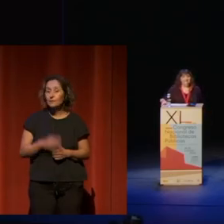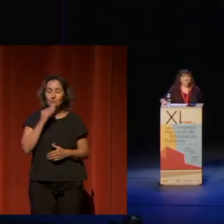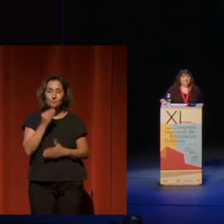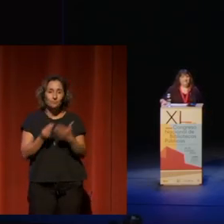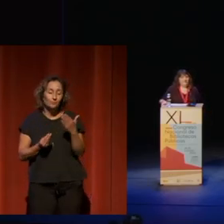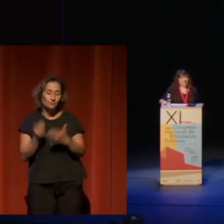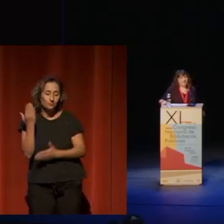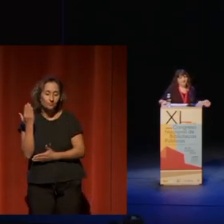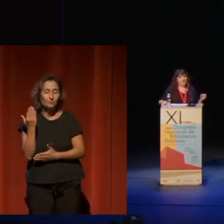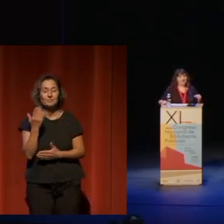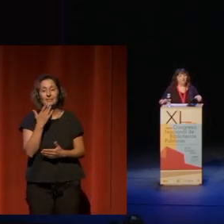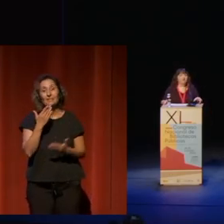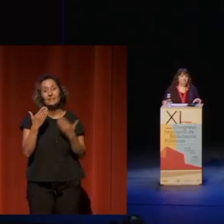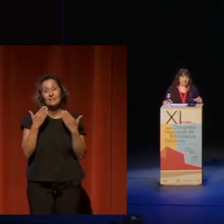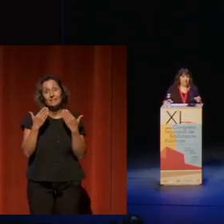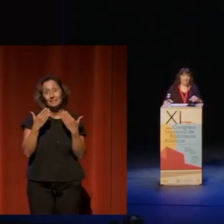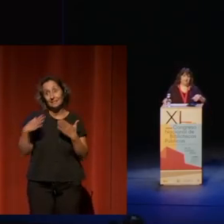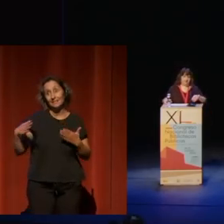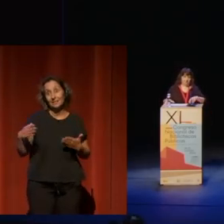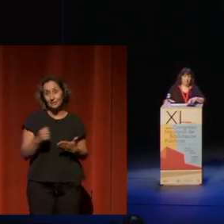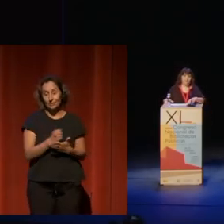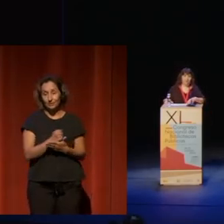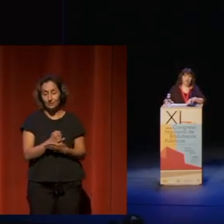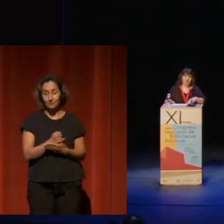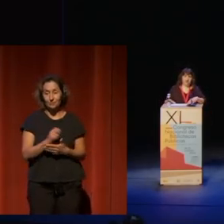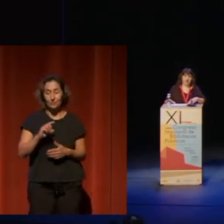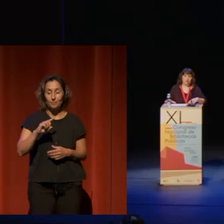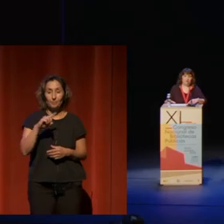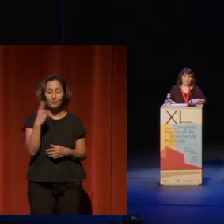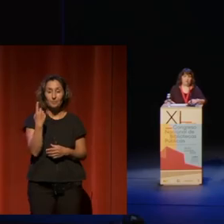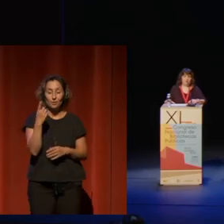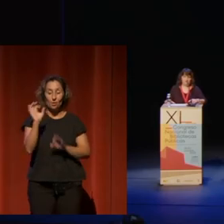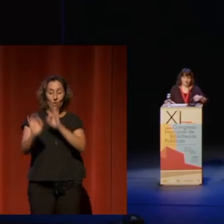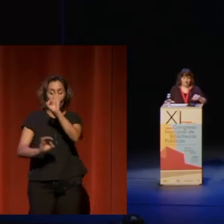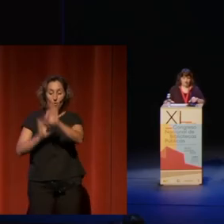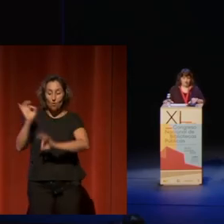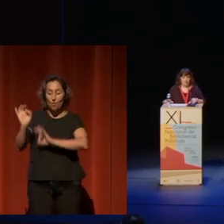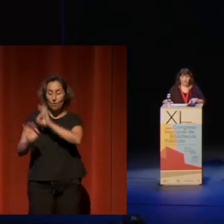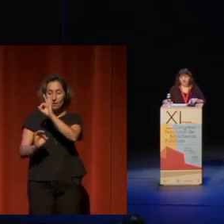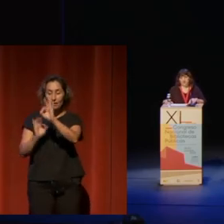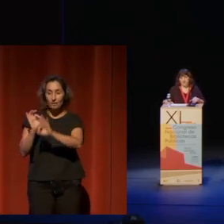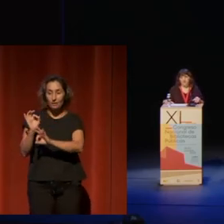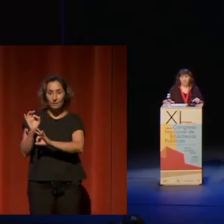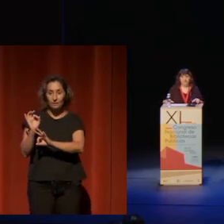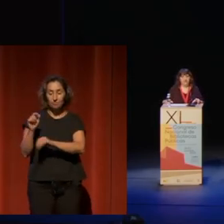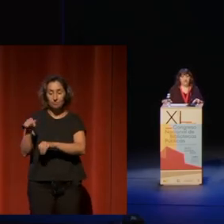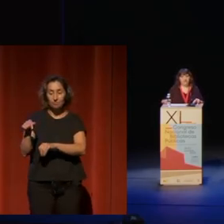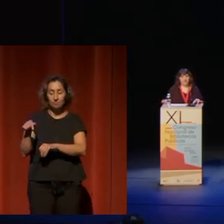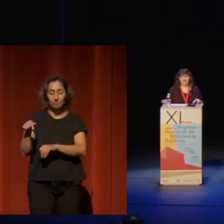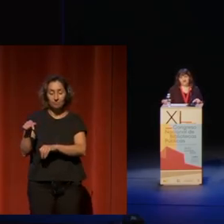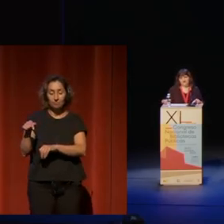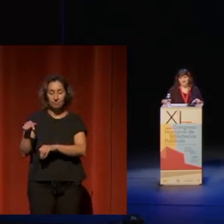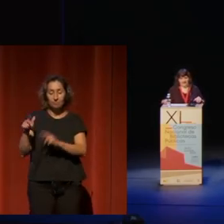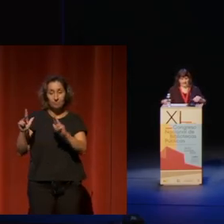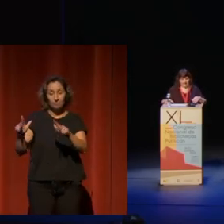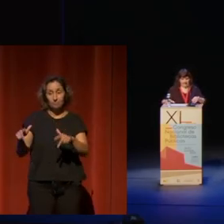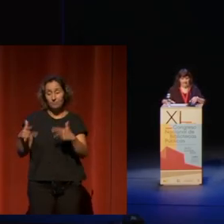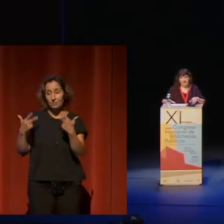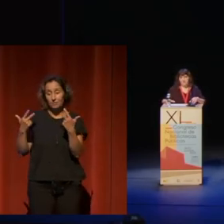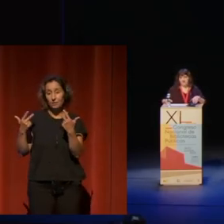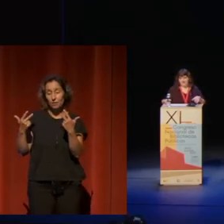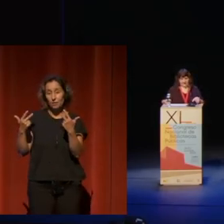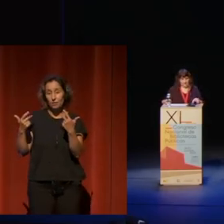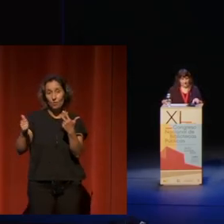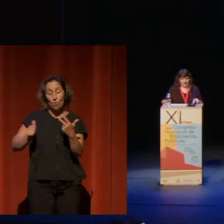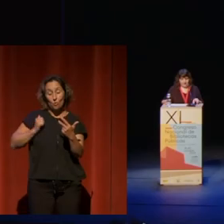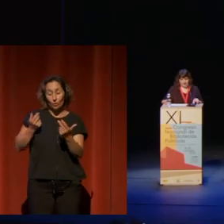Eguerdión, eskerrik asko. Muchas gracias, en primer lugar, a la organización por brindarme la oportunidad de estar hoy aquí